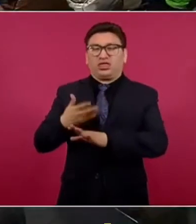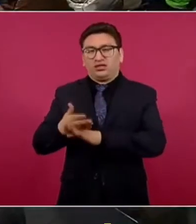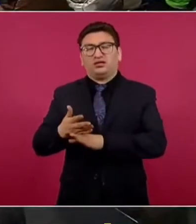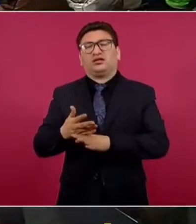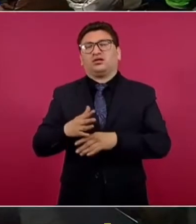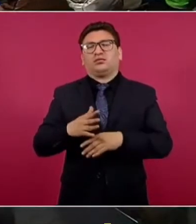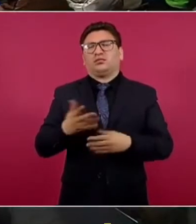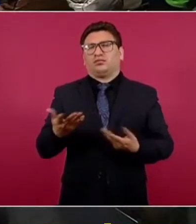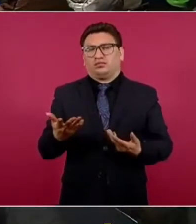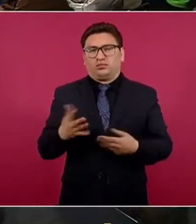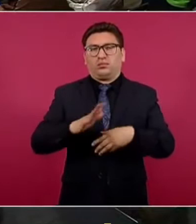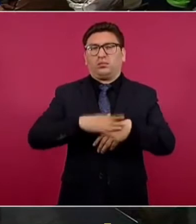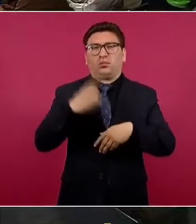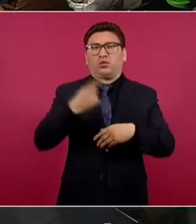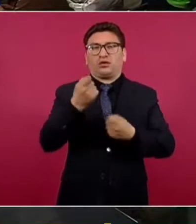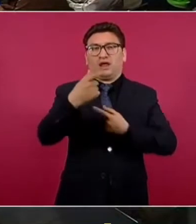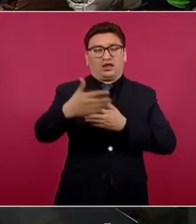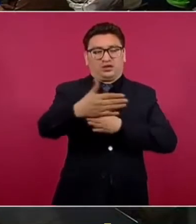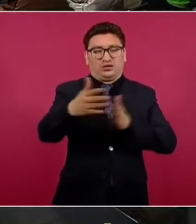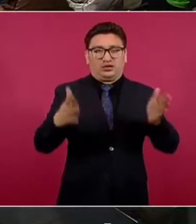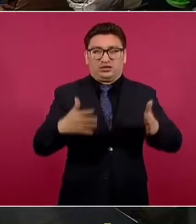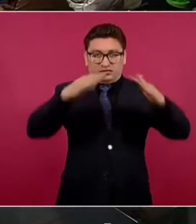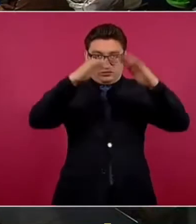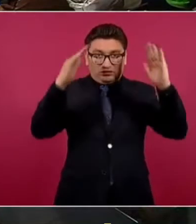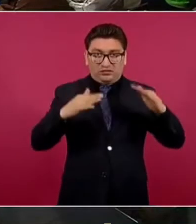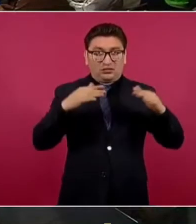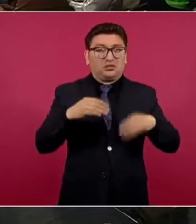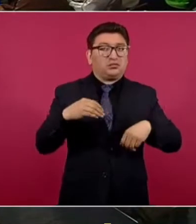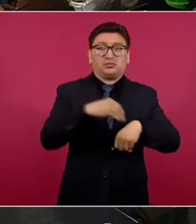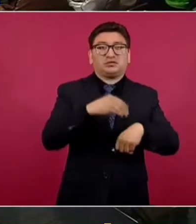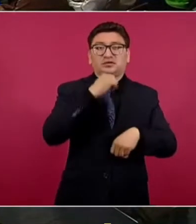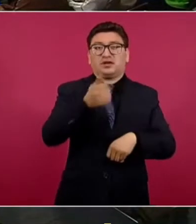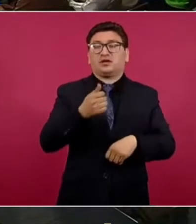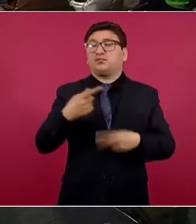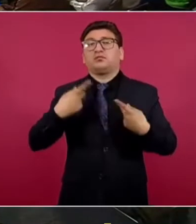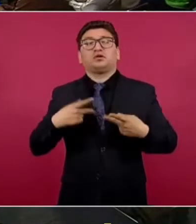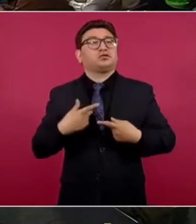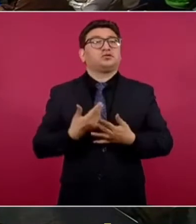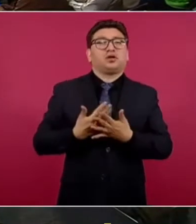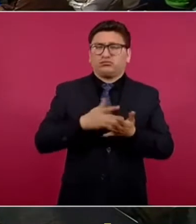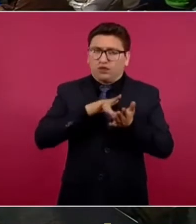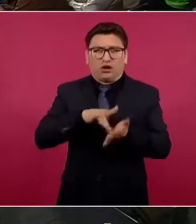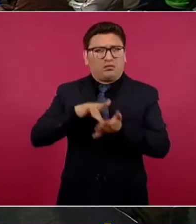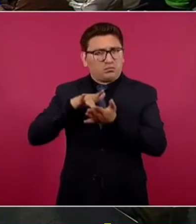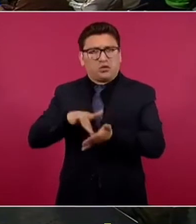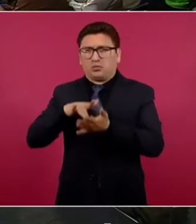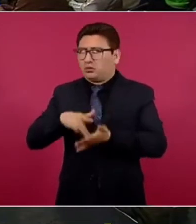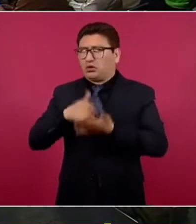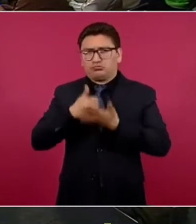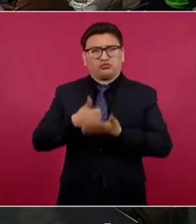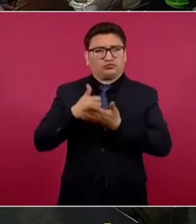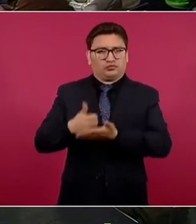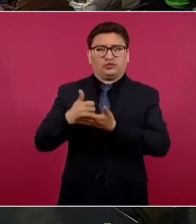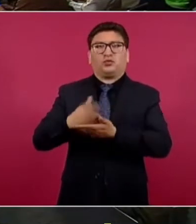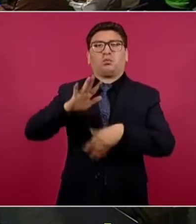de que no se pusieron casillas, ahí está la gente apoyando, respaldando